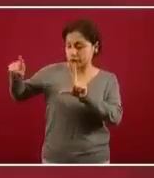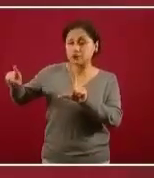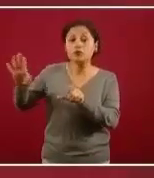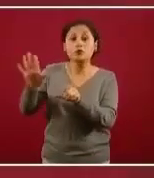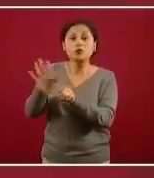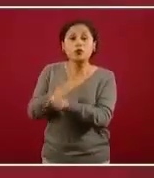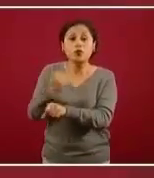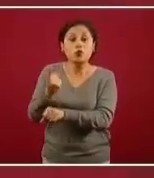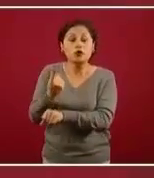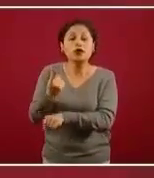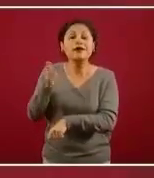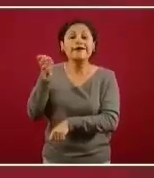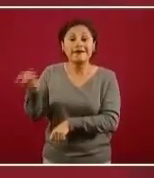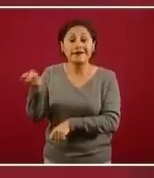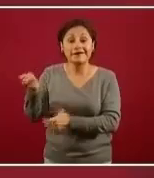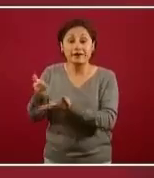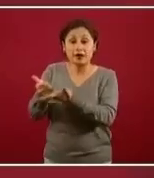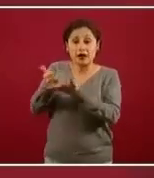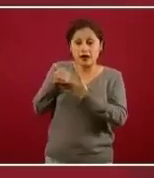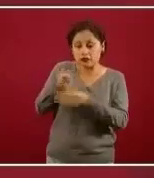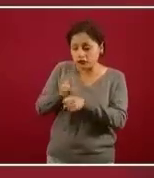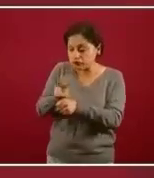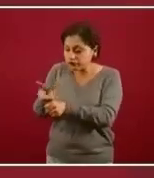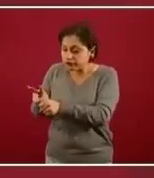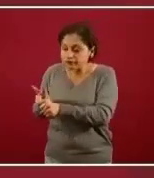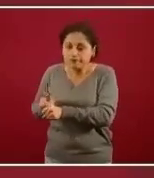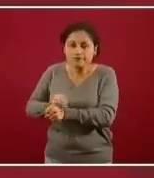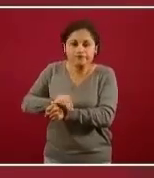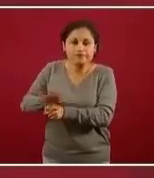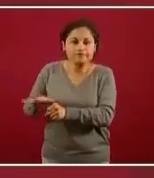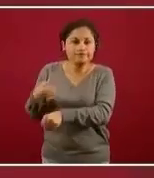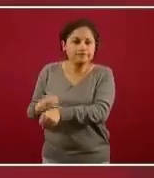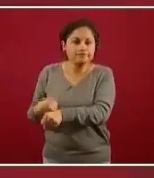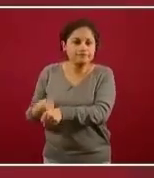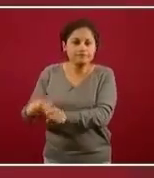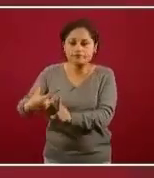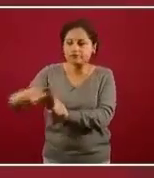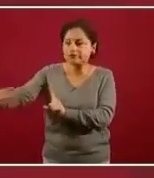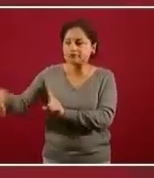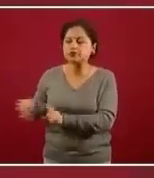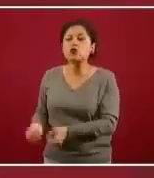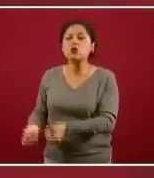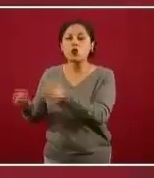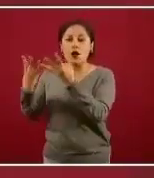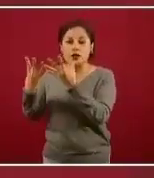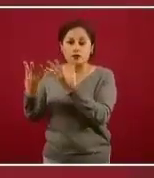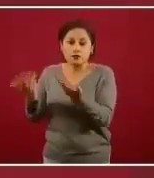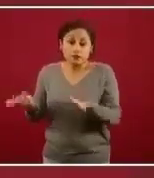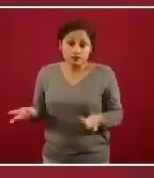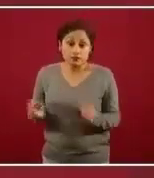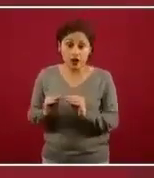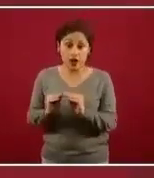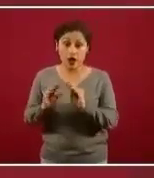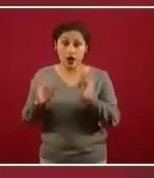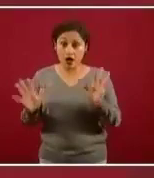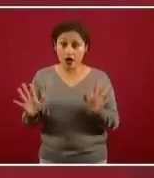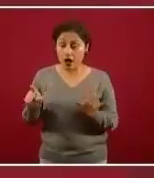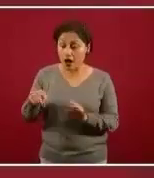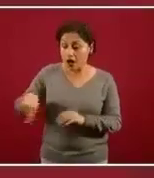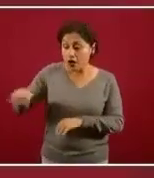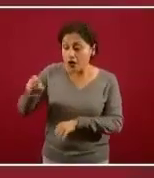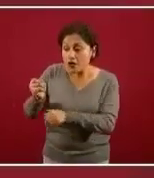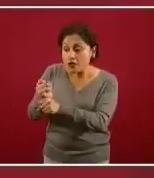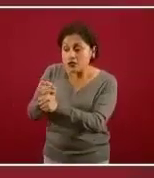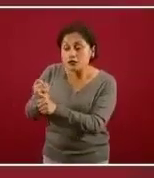vigilancia integrada de la epidemia de COVID. Entonces, la respuesta es clara, sí, efectivamente, las señales del Sistema Nacional de